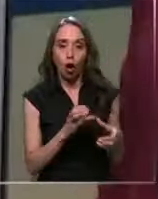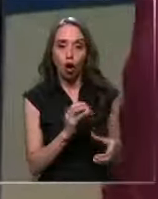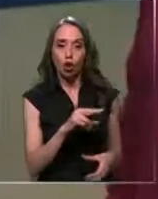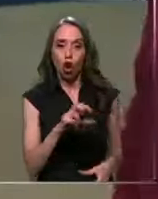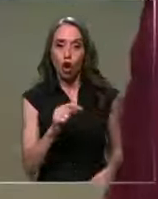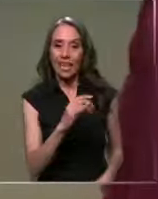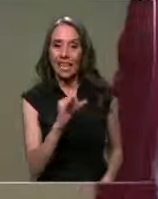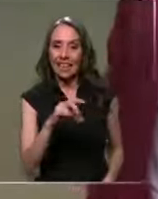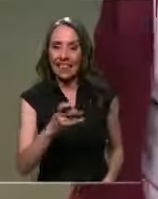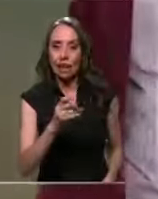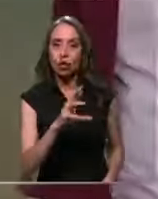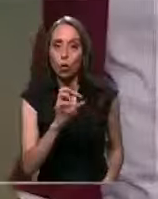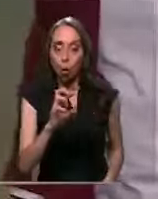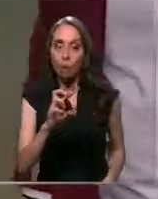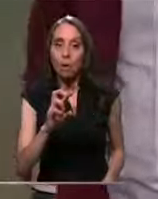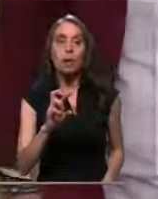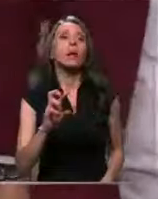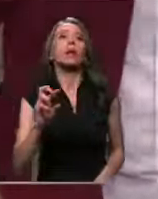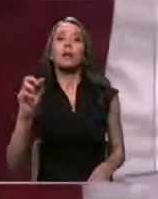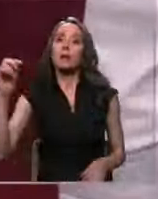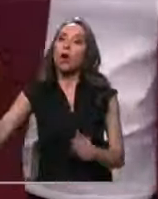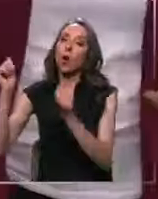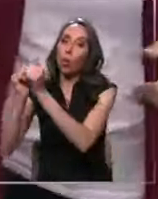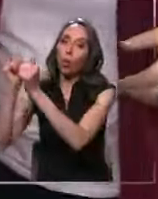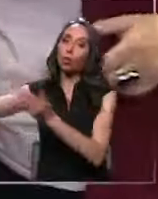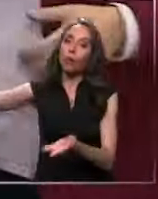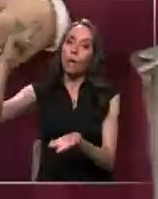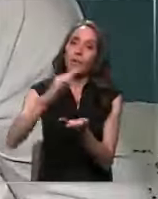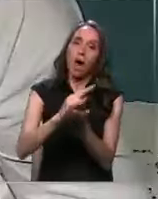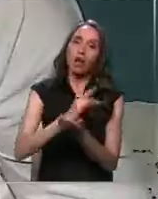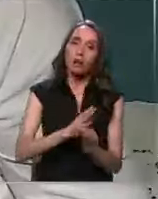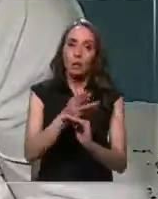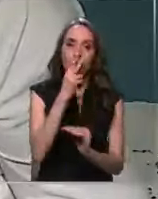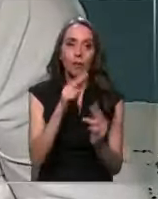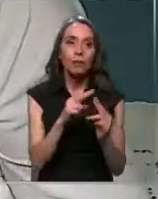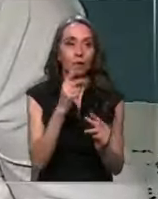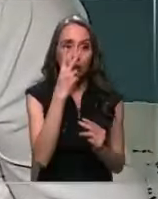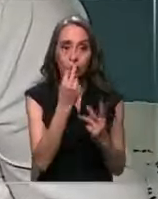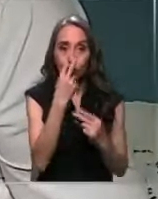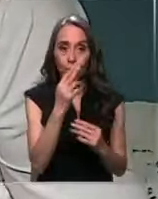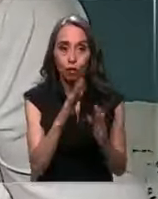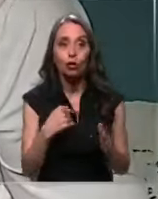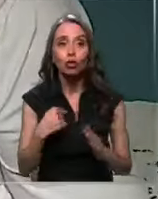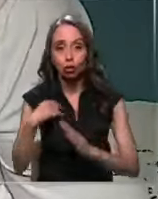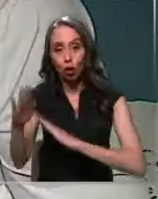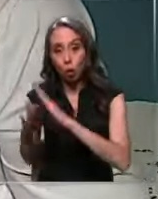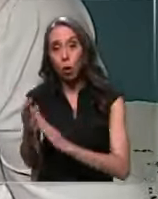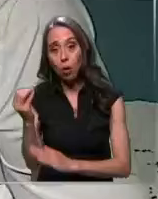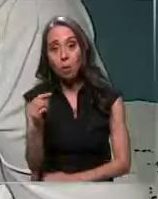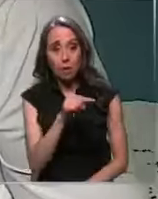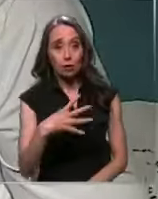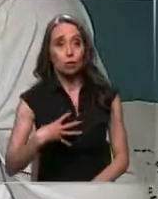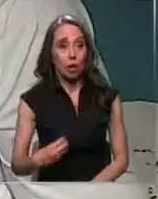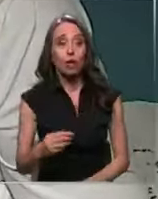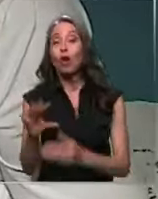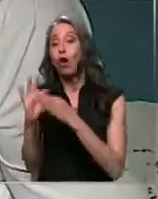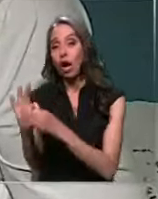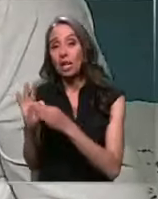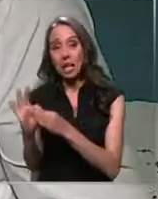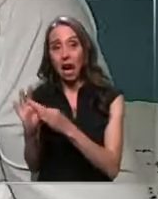a Mary y David a visitarlos a Chile. Que cuido bien a él. Yo cuido bien a él.